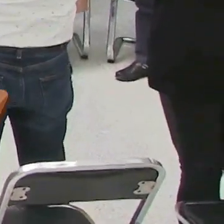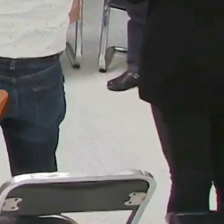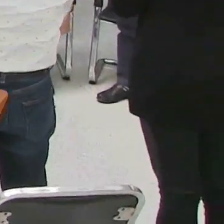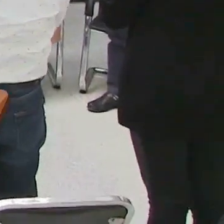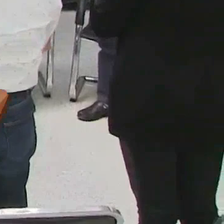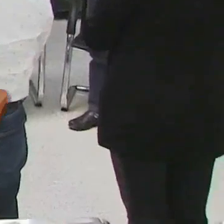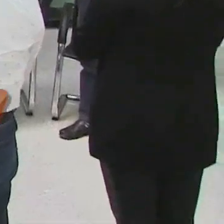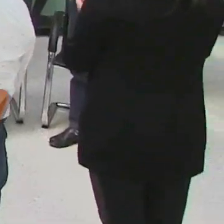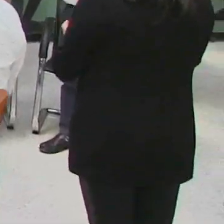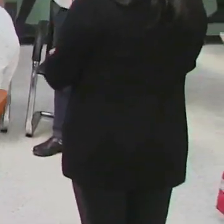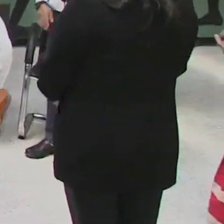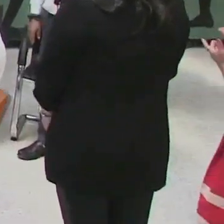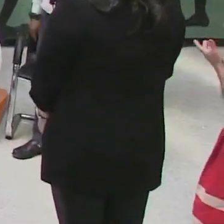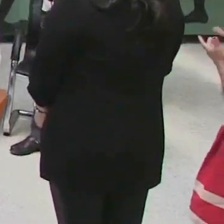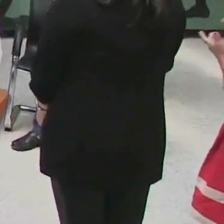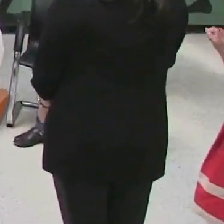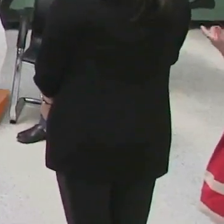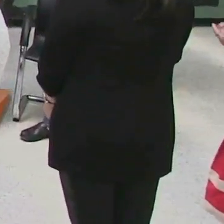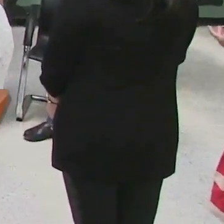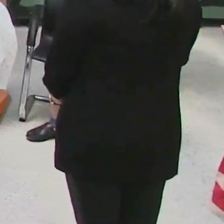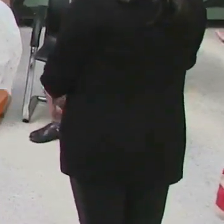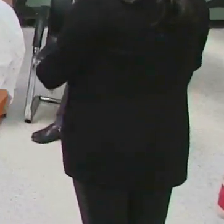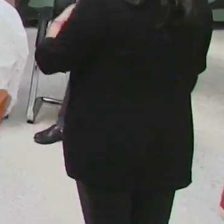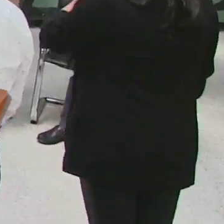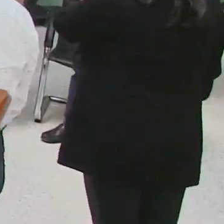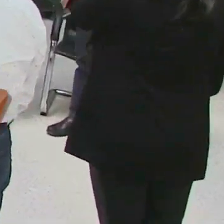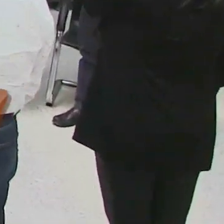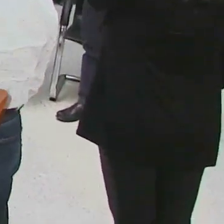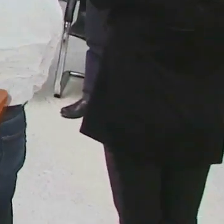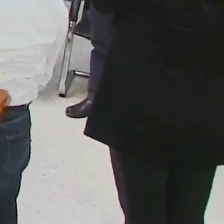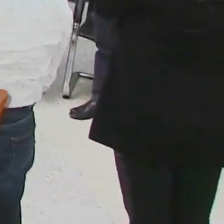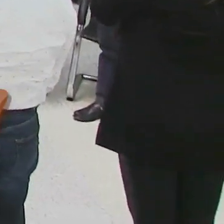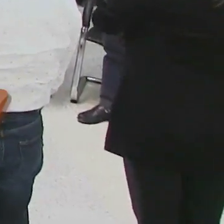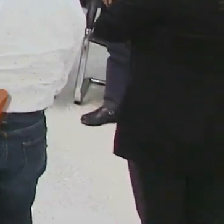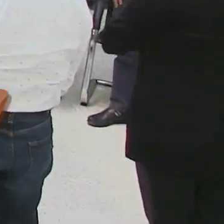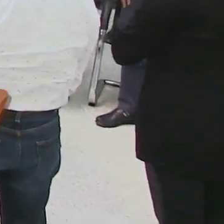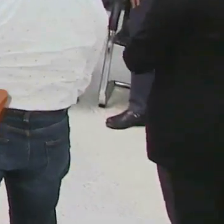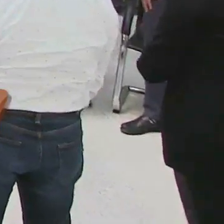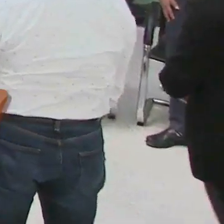Hace uso de la tribuna el diputado Raúl Eduardo Bonifaz Muedán.